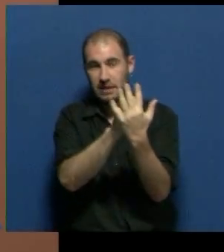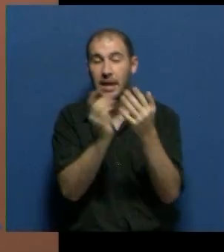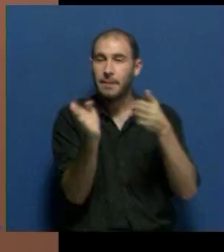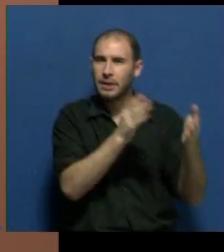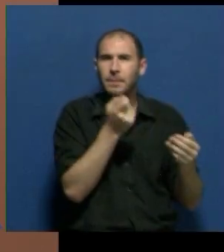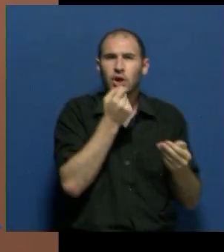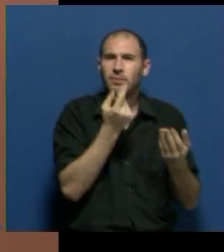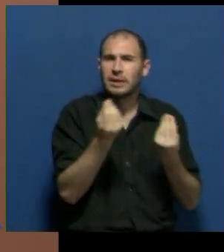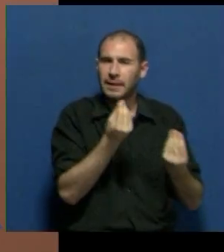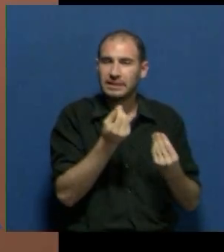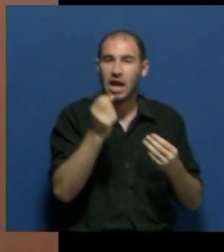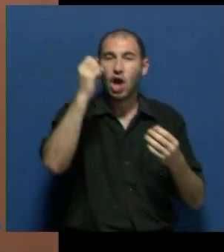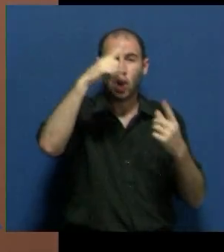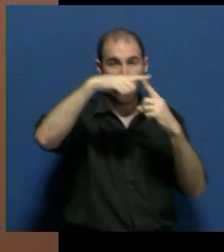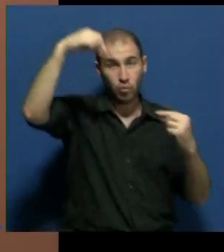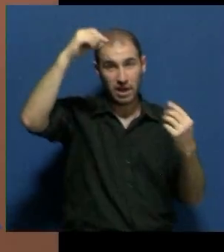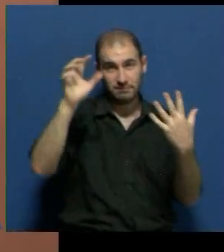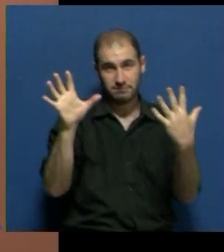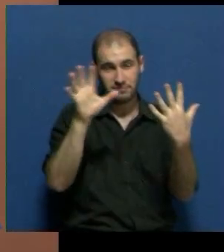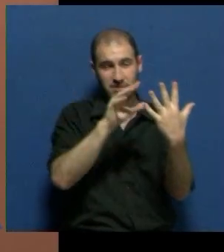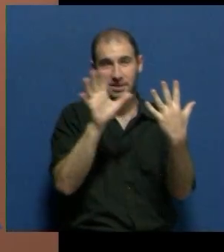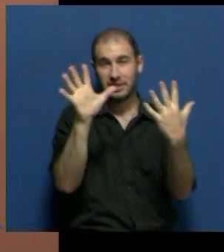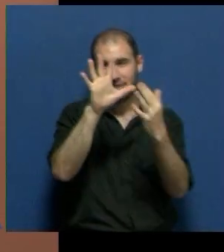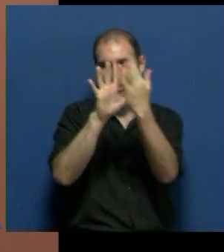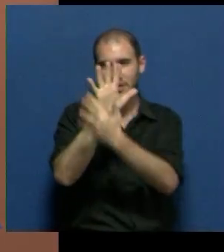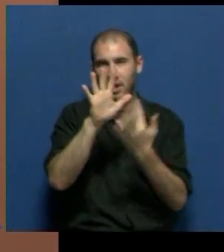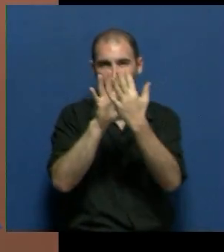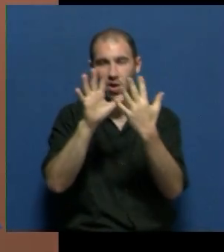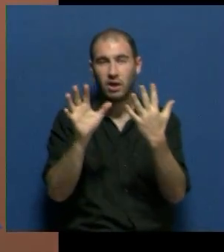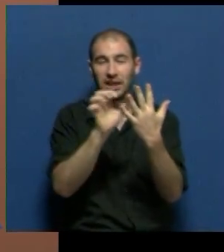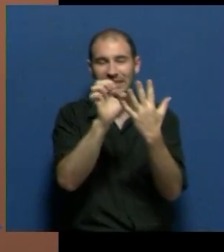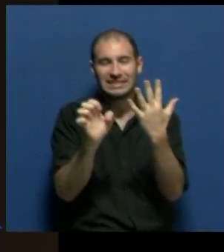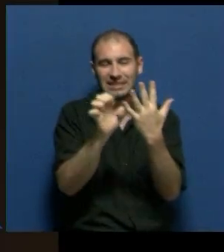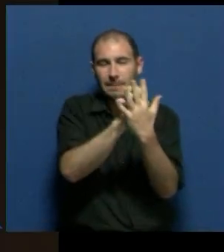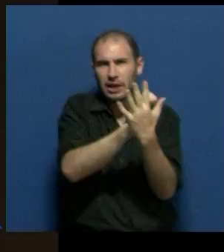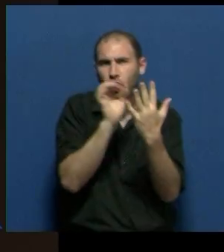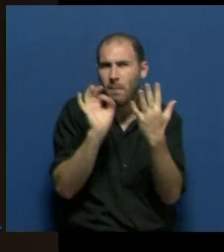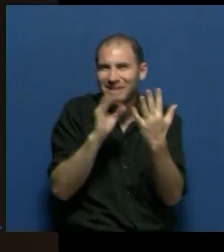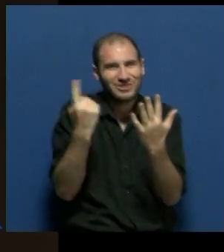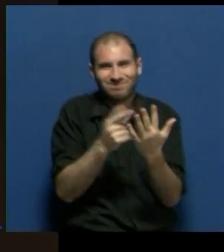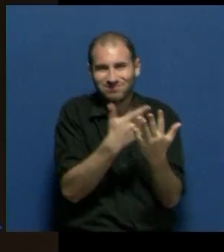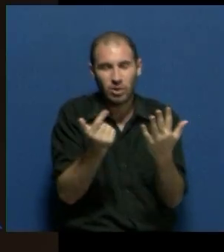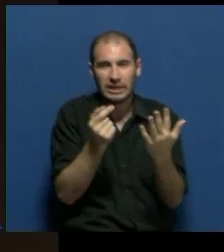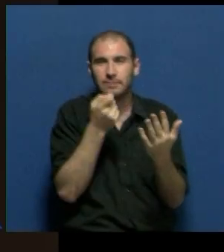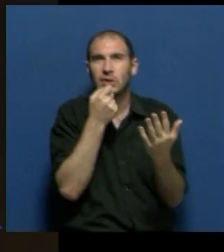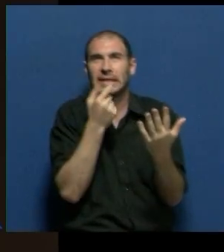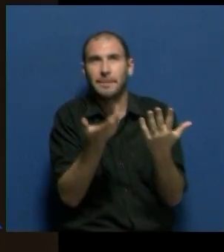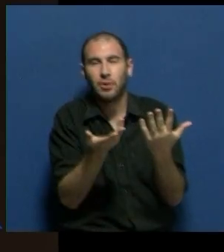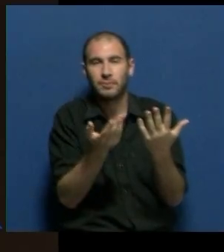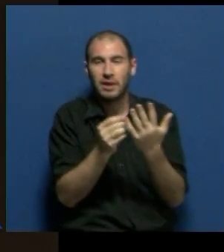Ahora, ¿qué pasa cuando la luna, el disco, no alcanza a tapar por completo, sino